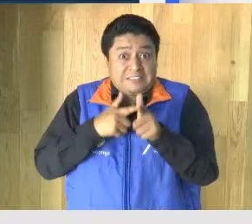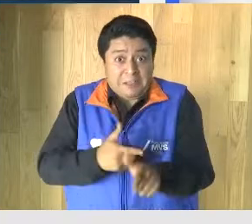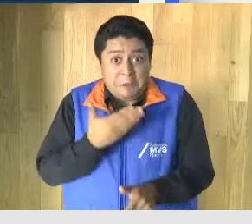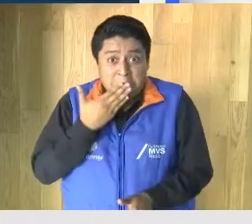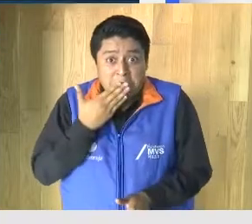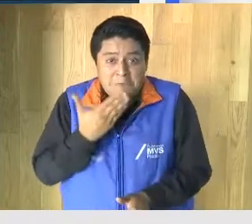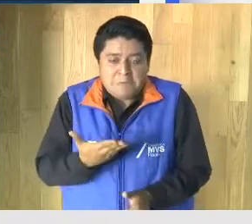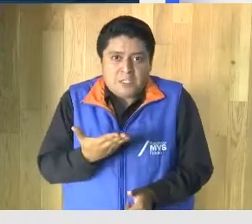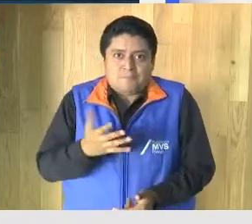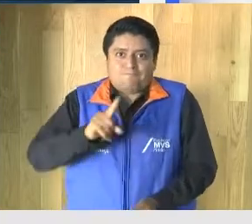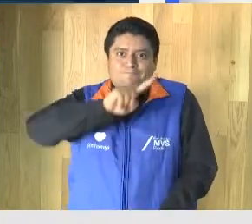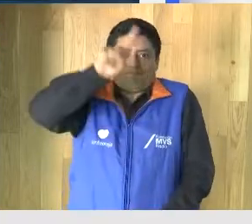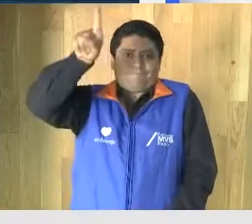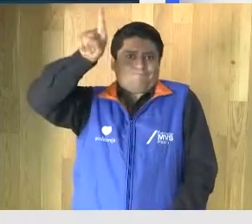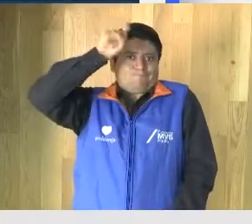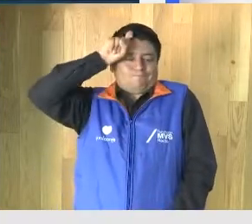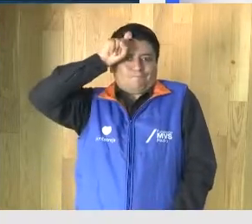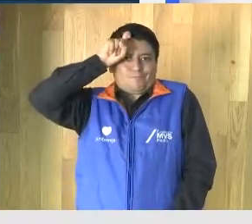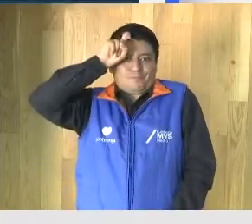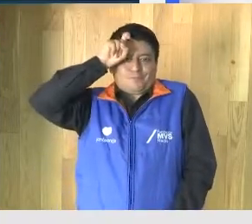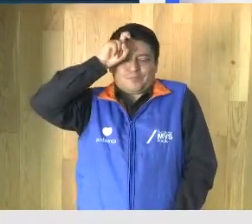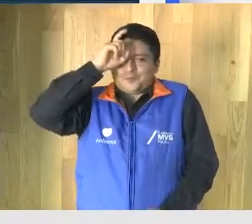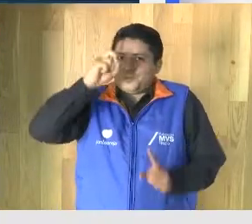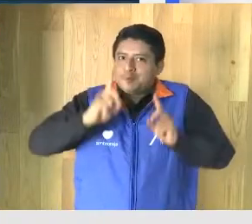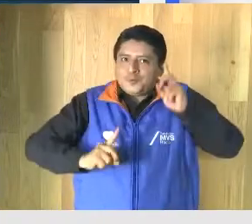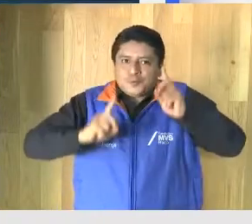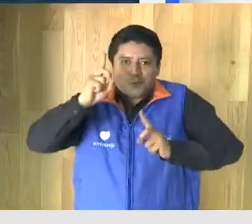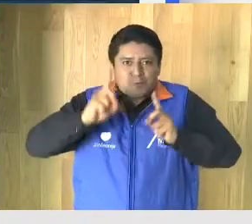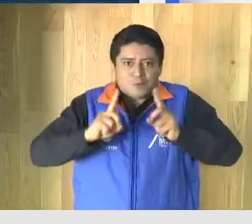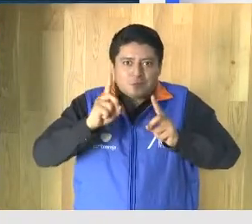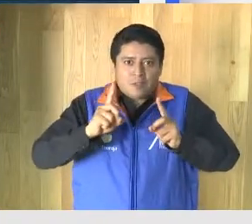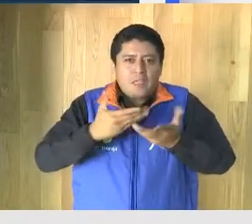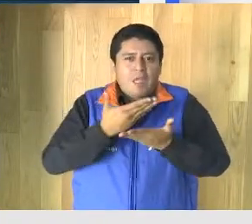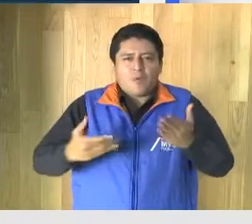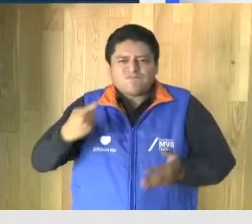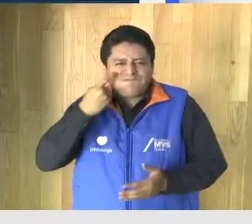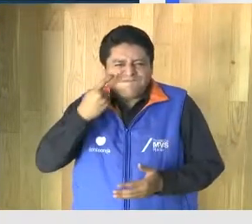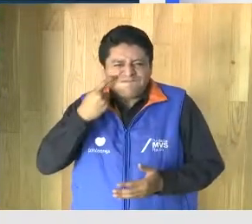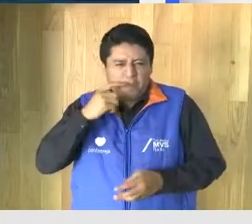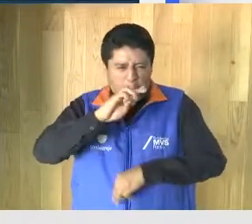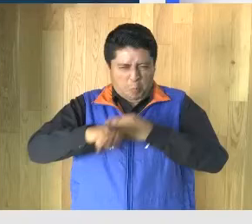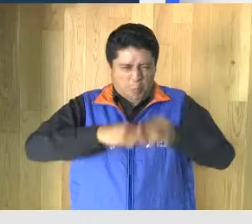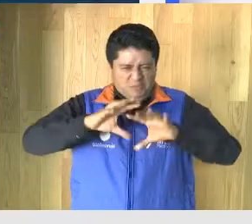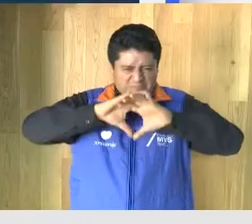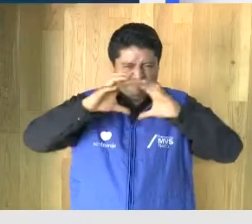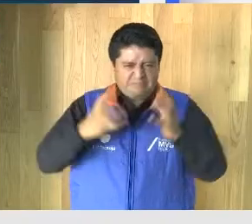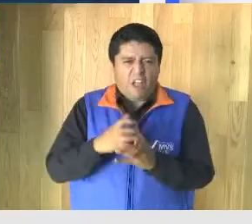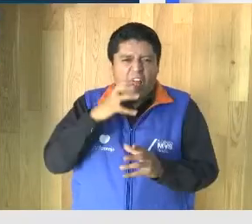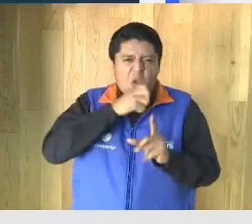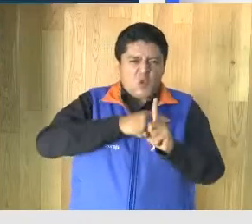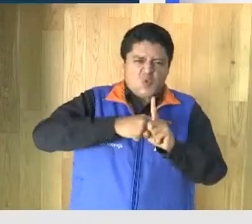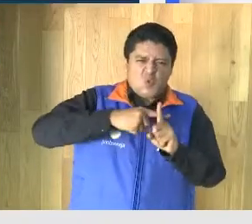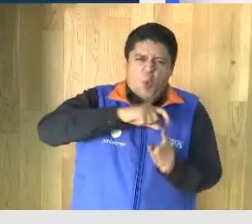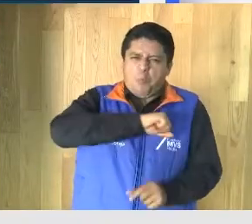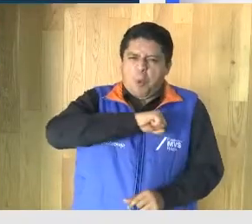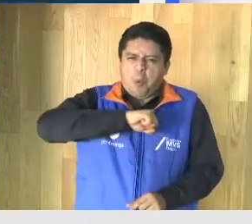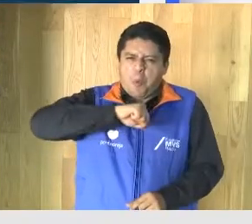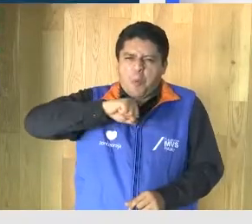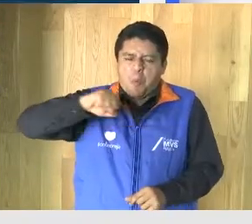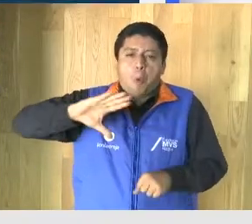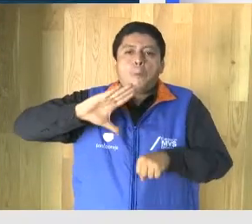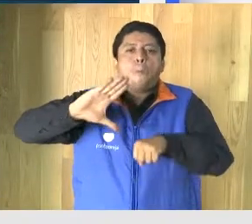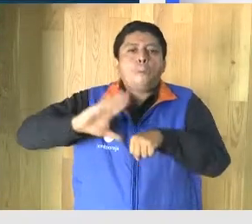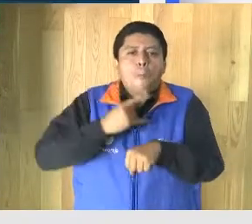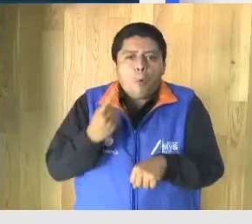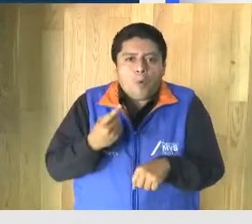reajustar el sistema, ¿no? Y nos está pasando con el calentamiento global. Los eventos climáticos extremos al final son reajustes, ¿no? del propio